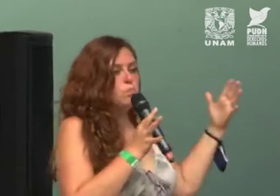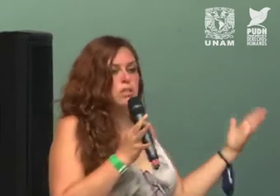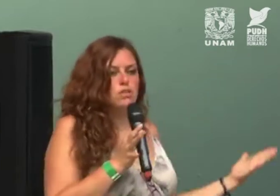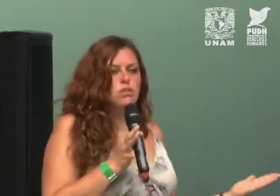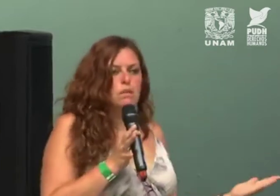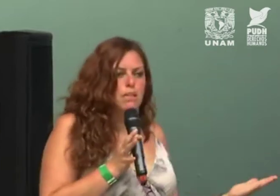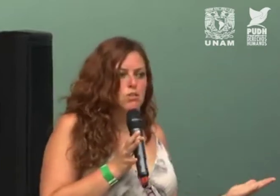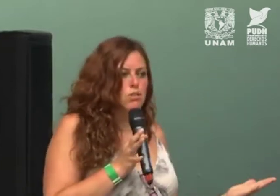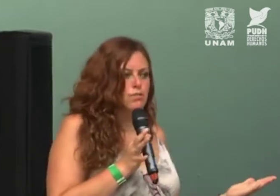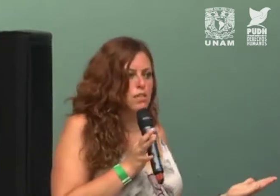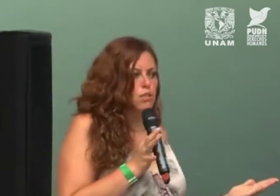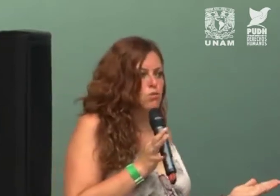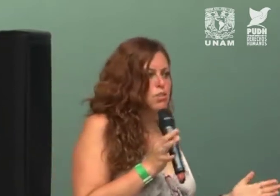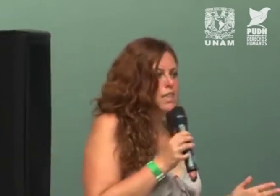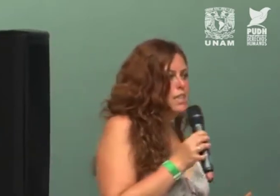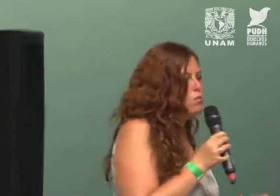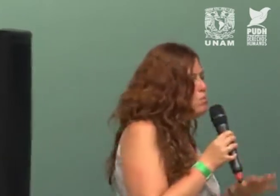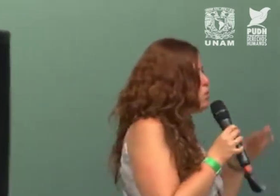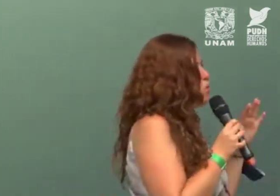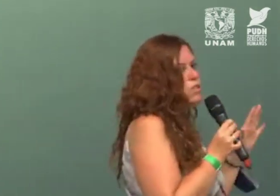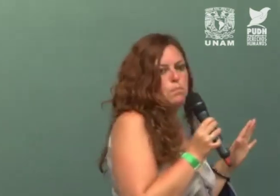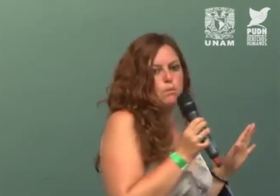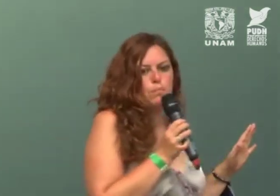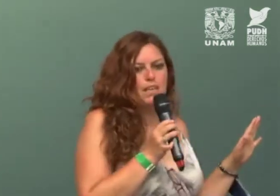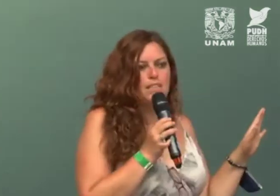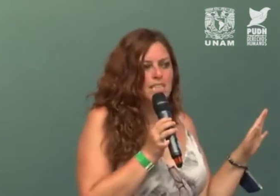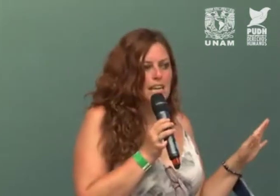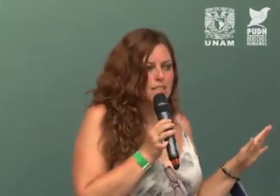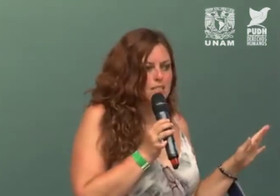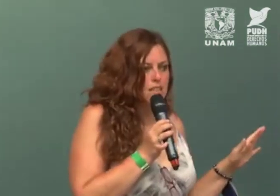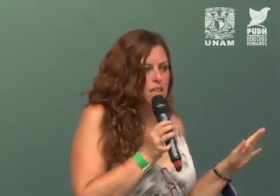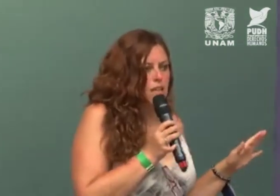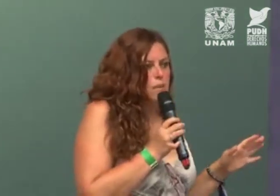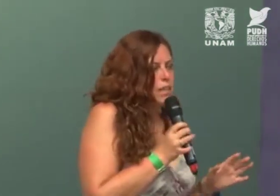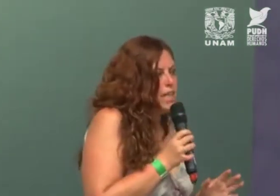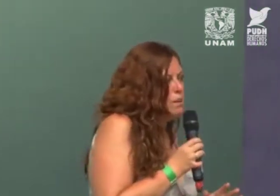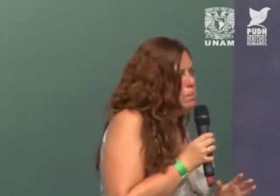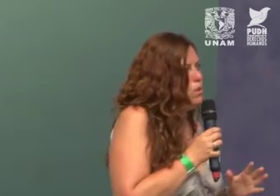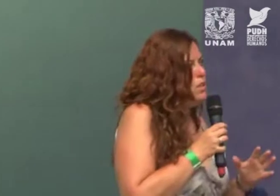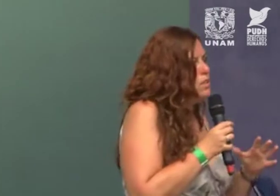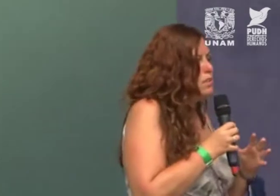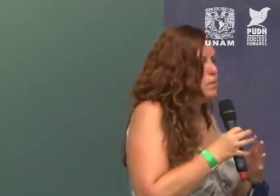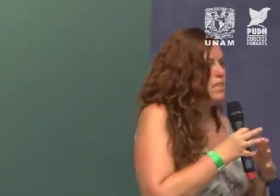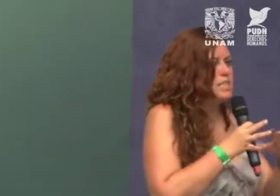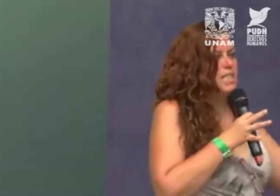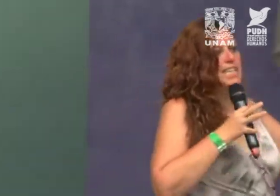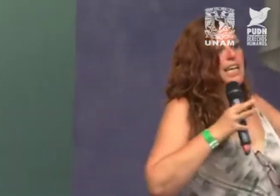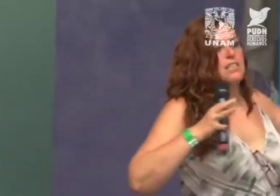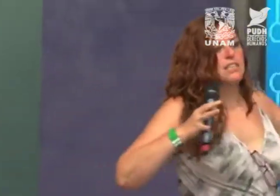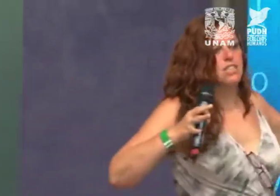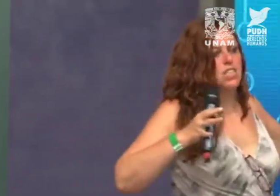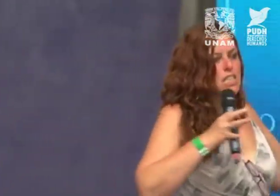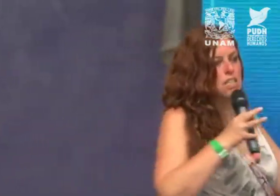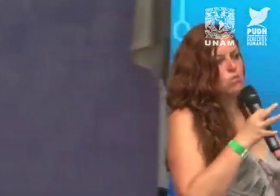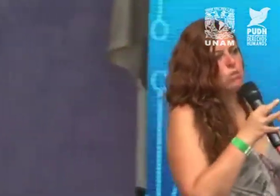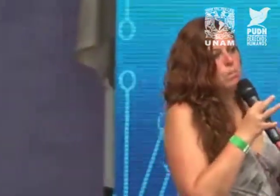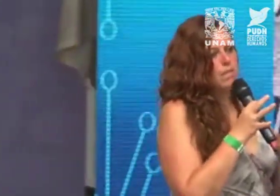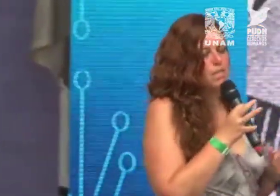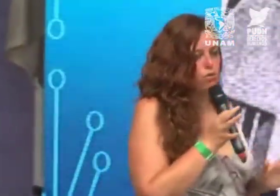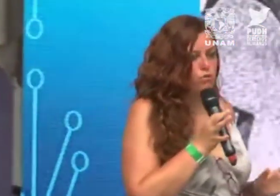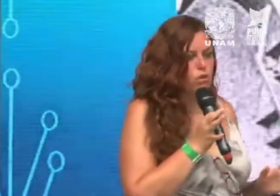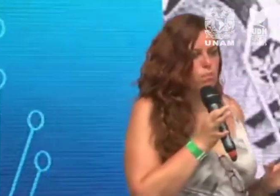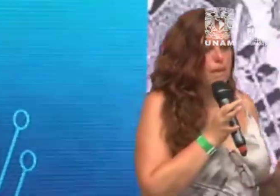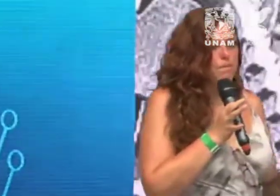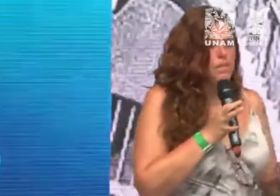edificios por dentro también son infinitos y tienen un montón de propiedades raras. Por ejemplo, se pueden hacer grandes y chiquitos sin